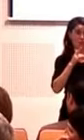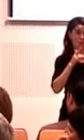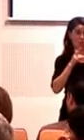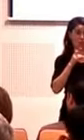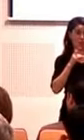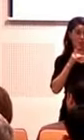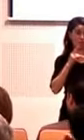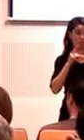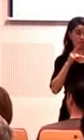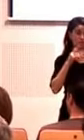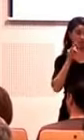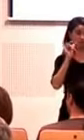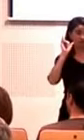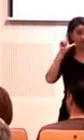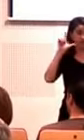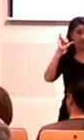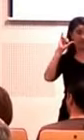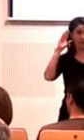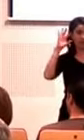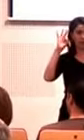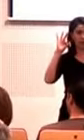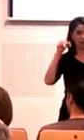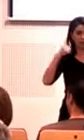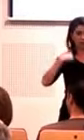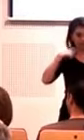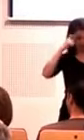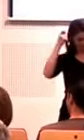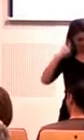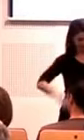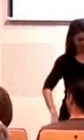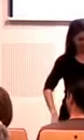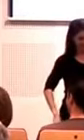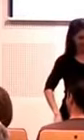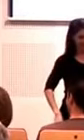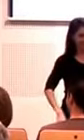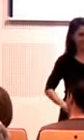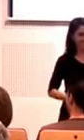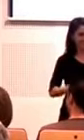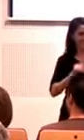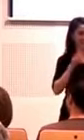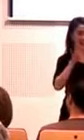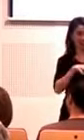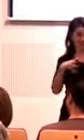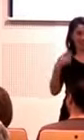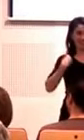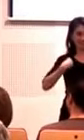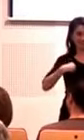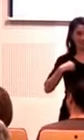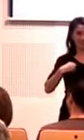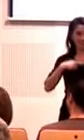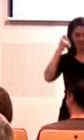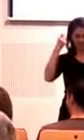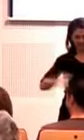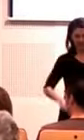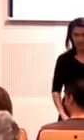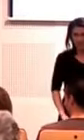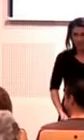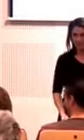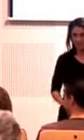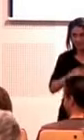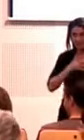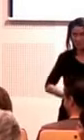vi ahí, bueno, en bola picada, dije, Dios mío, ¿qué me puede pasar ya más, no?